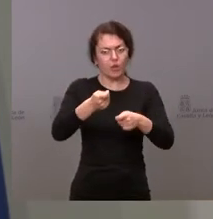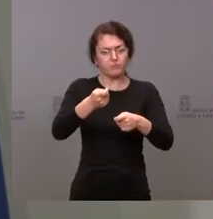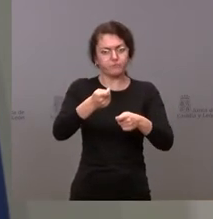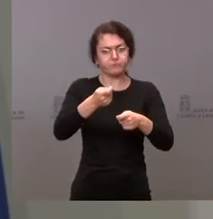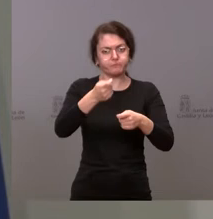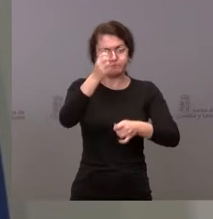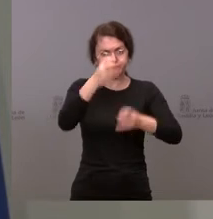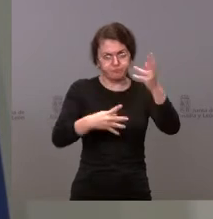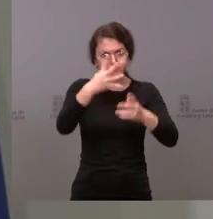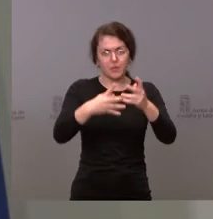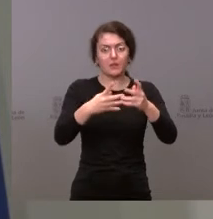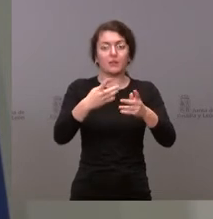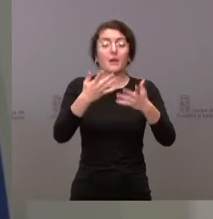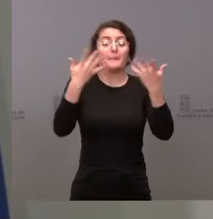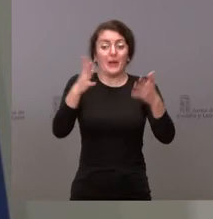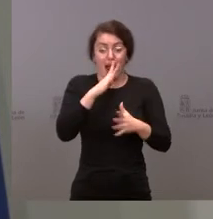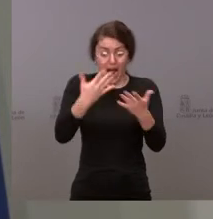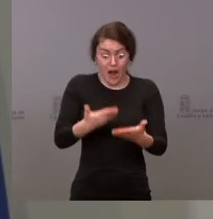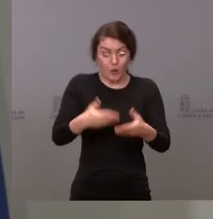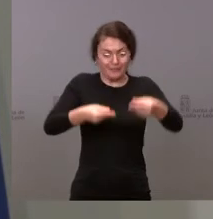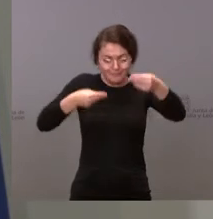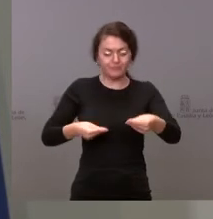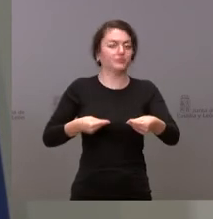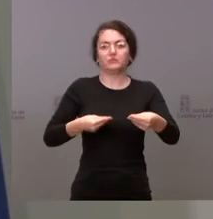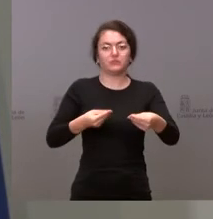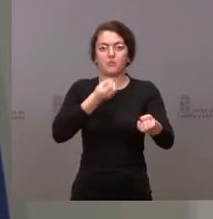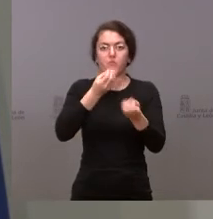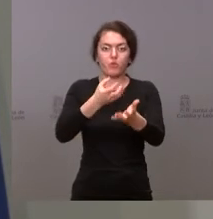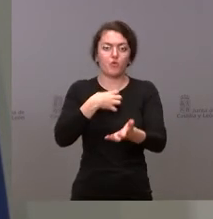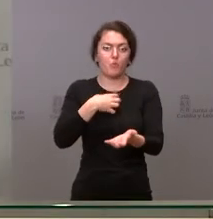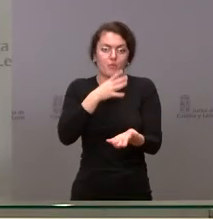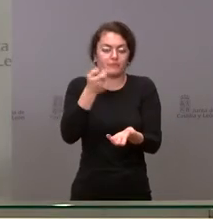todos esos números se podrían sacar, pero no los tengo en este momento aquí, no te puedo decir una cifra exacta.